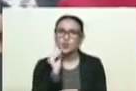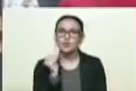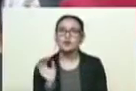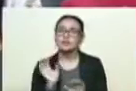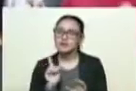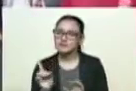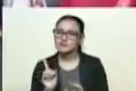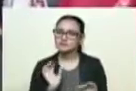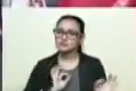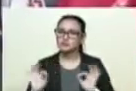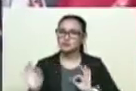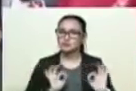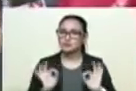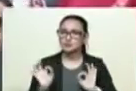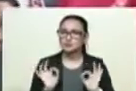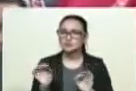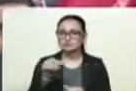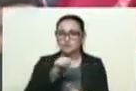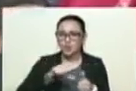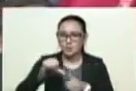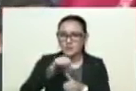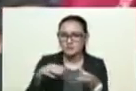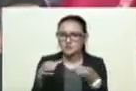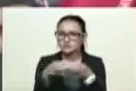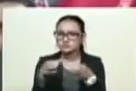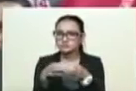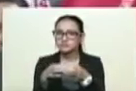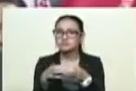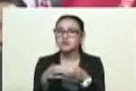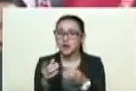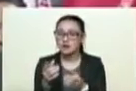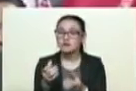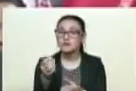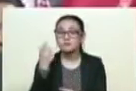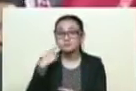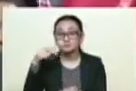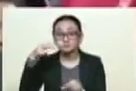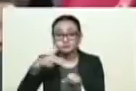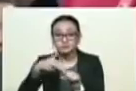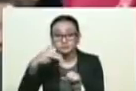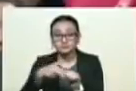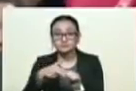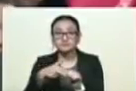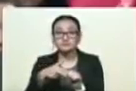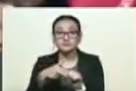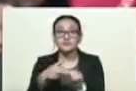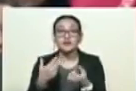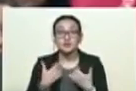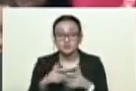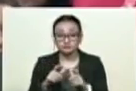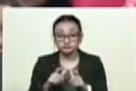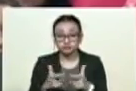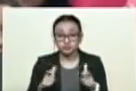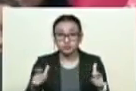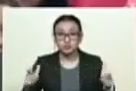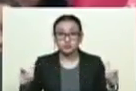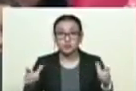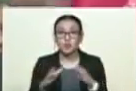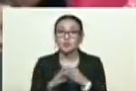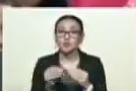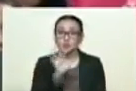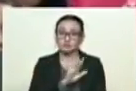prepararse para crear las cooperativas para las granjas de criptomonedas que voy a multiplicar por todo